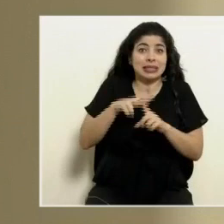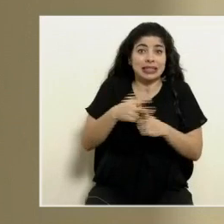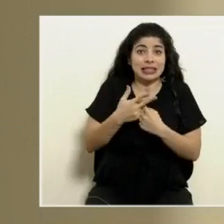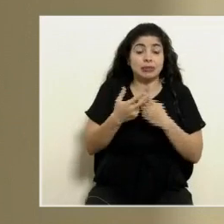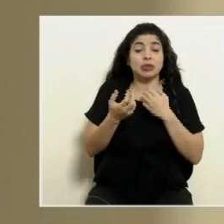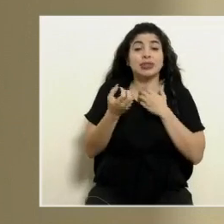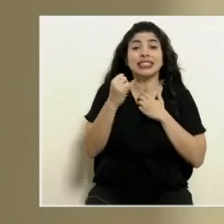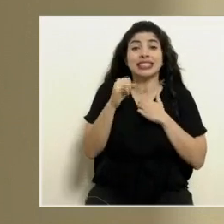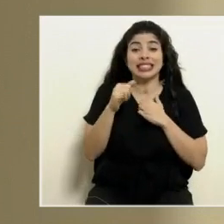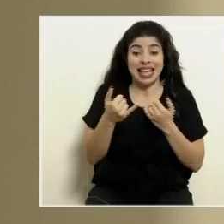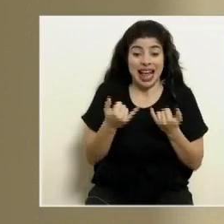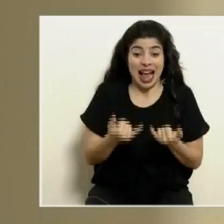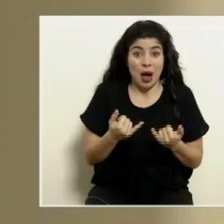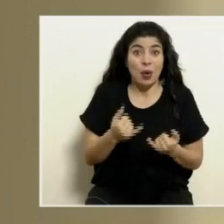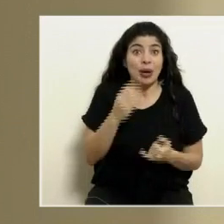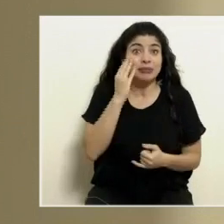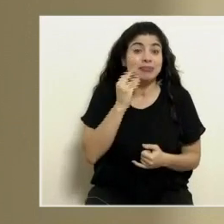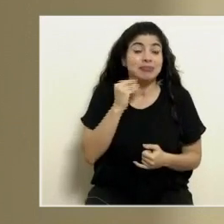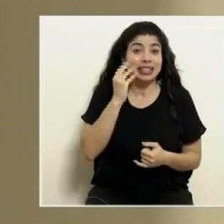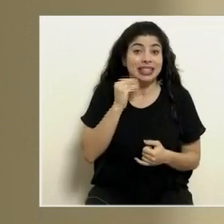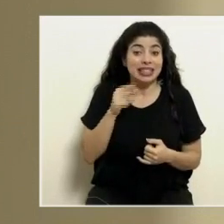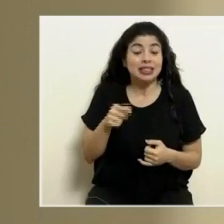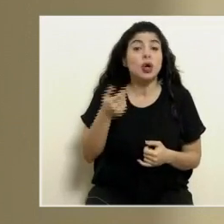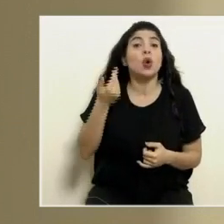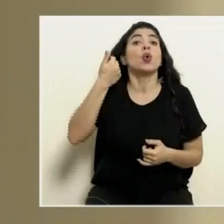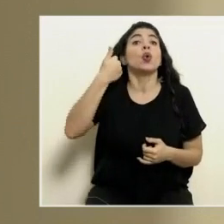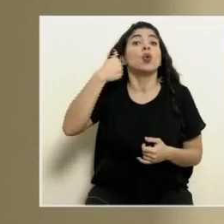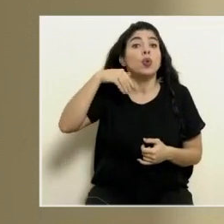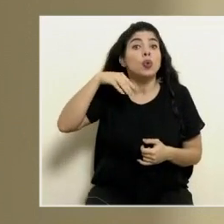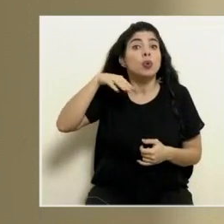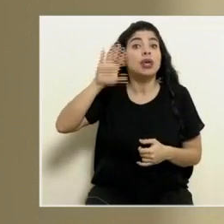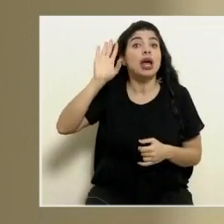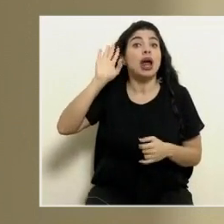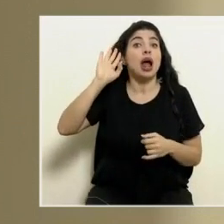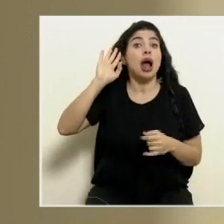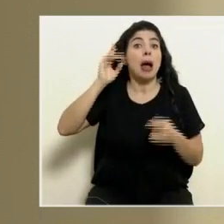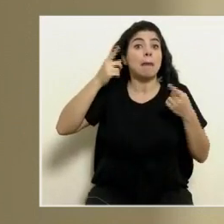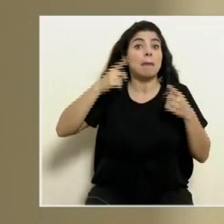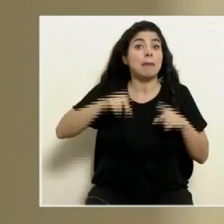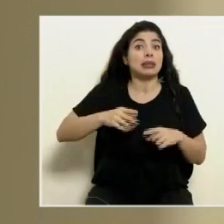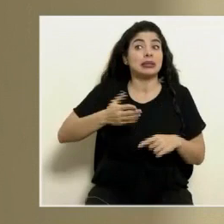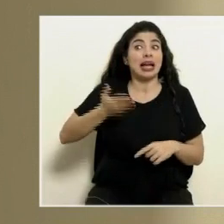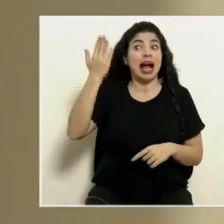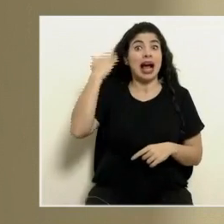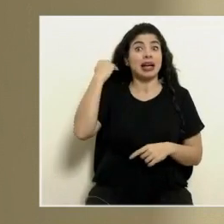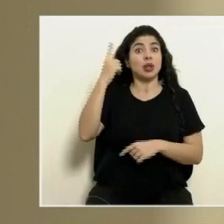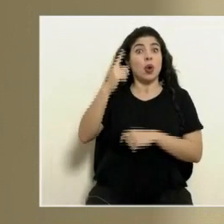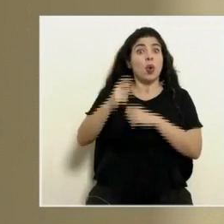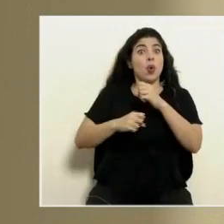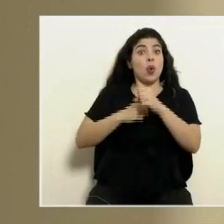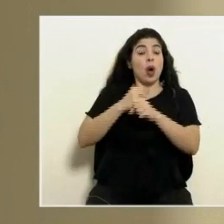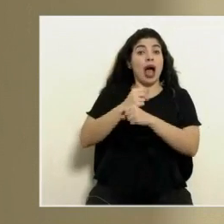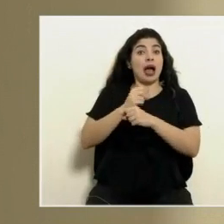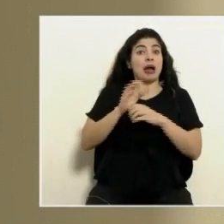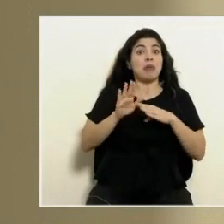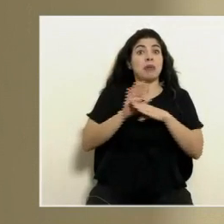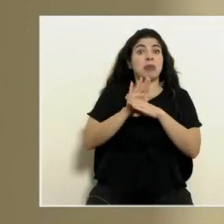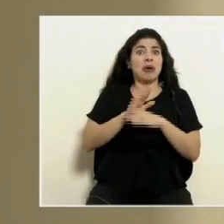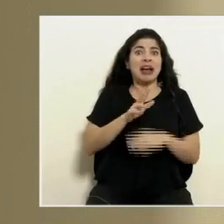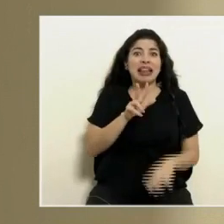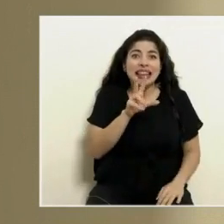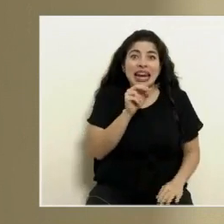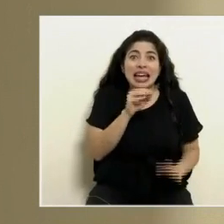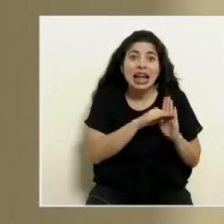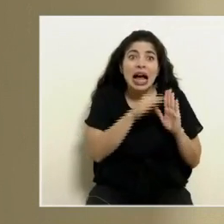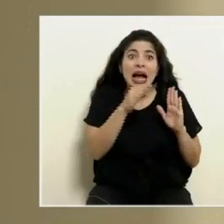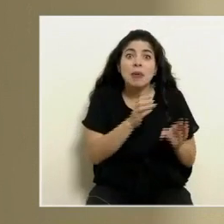esto que estamos viviendo ahorita hubiera ocurrido hace un año, teníamos escasas 30 camas en